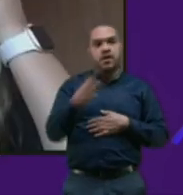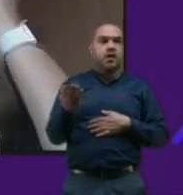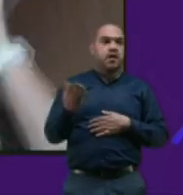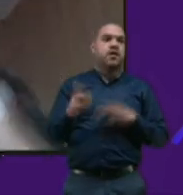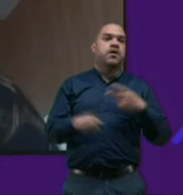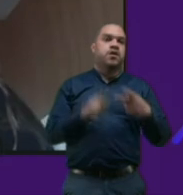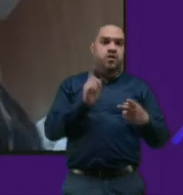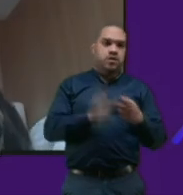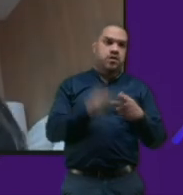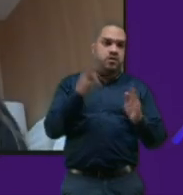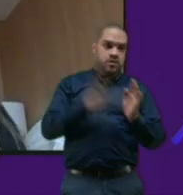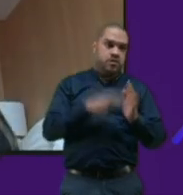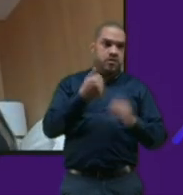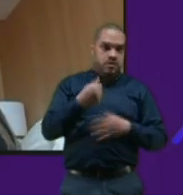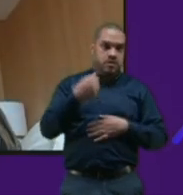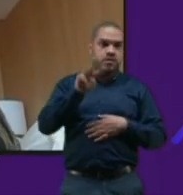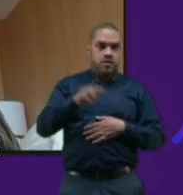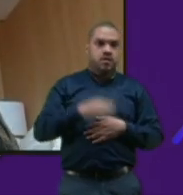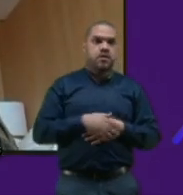de inversión en Latinoamérica.